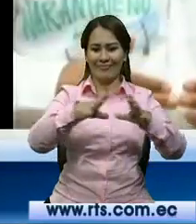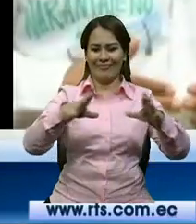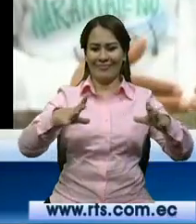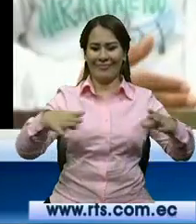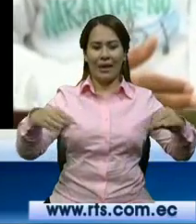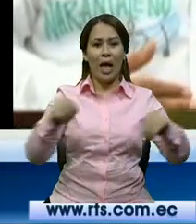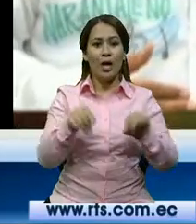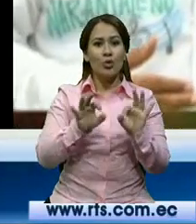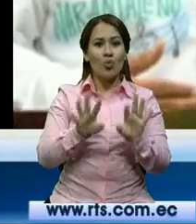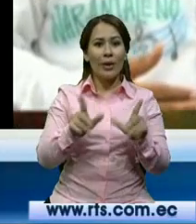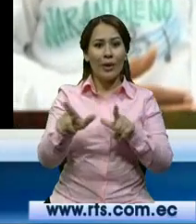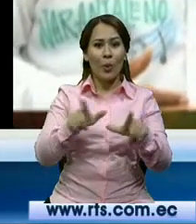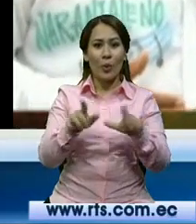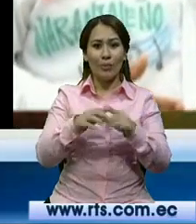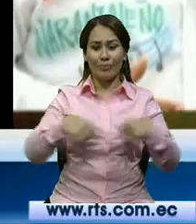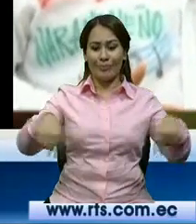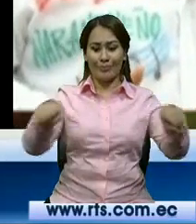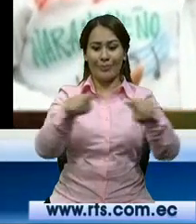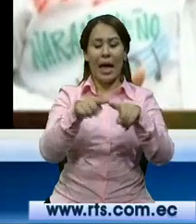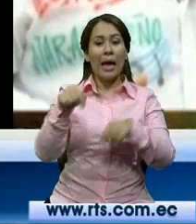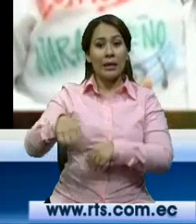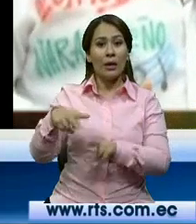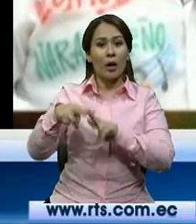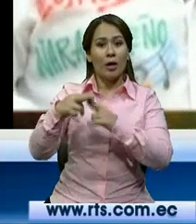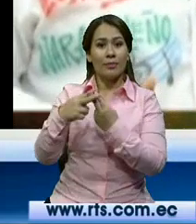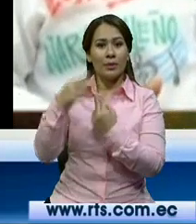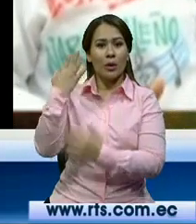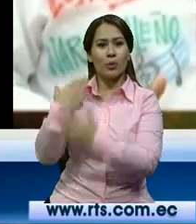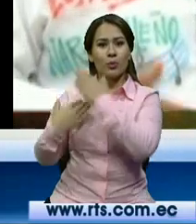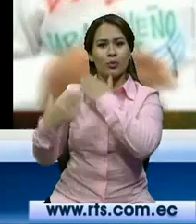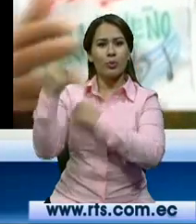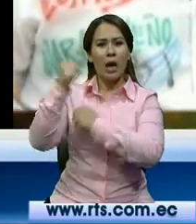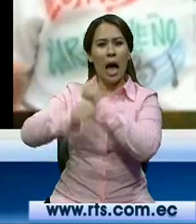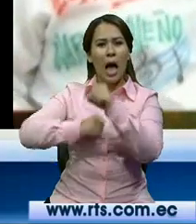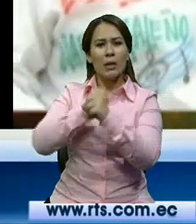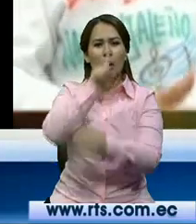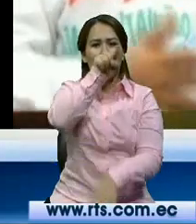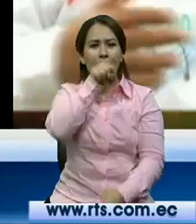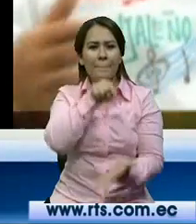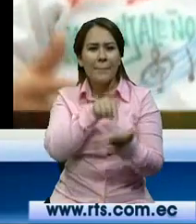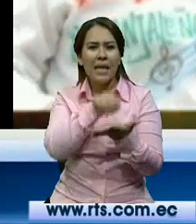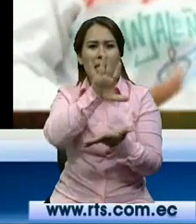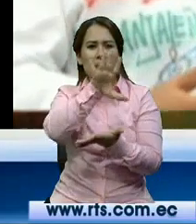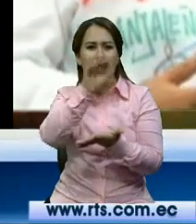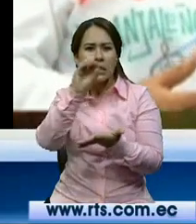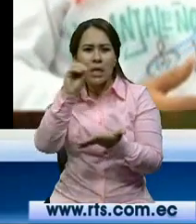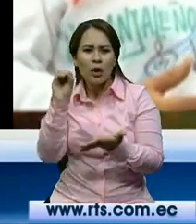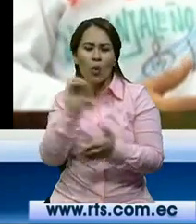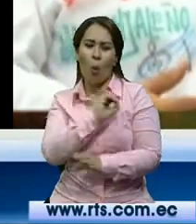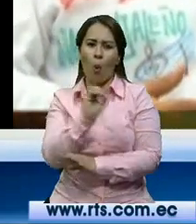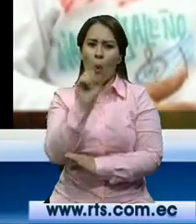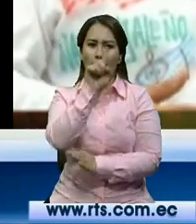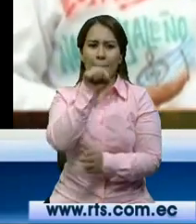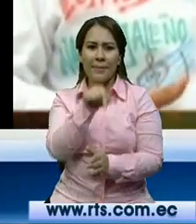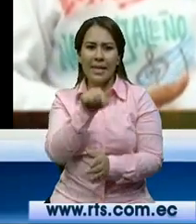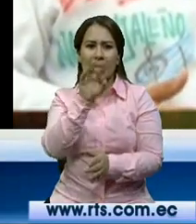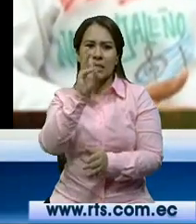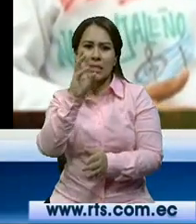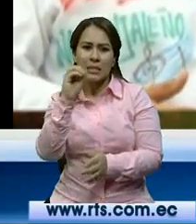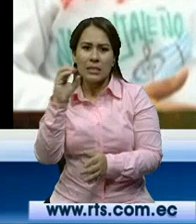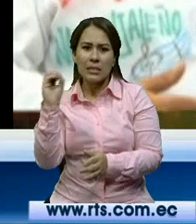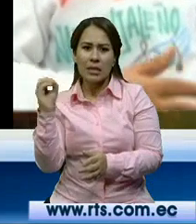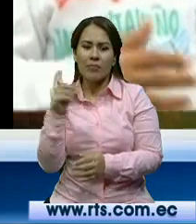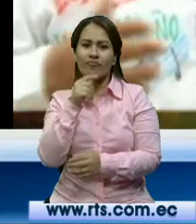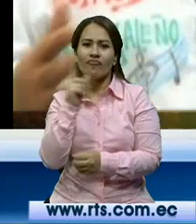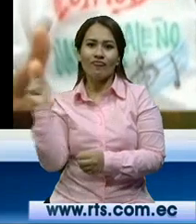privilegiada. Naranjal data su historia desde los años 1500, 1600, desde